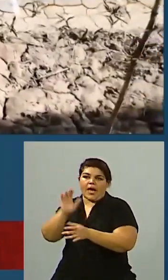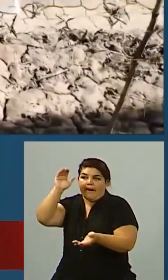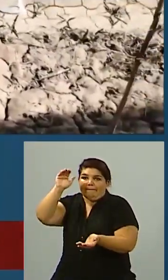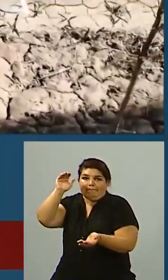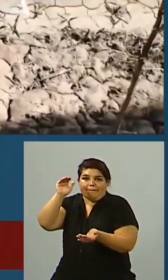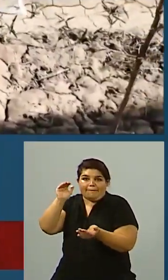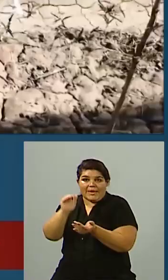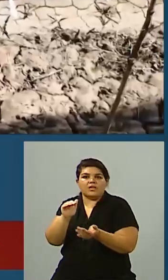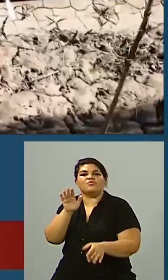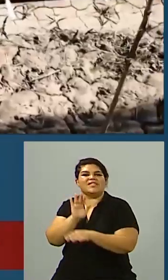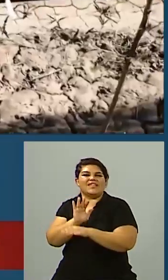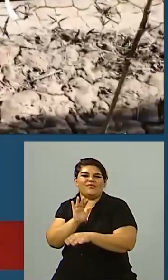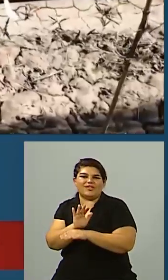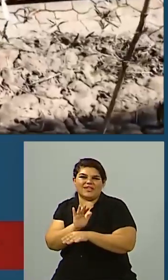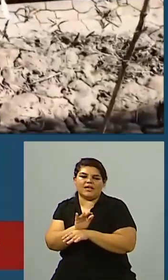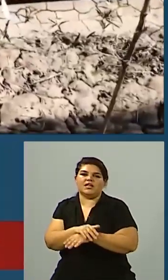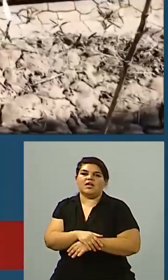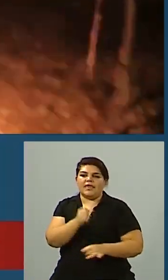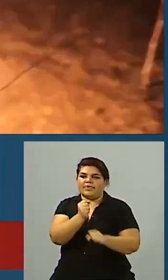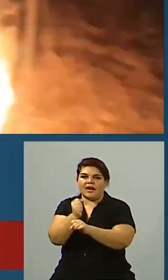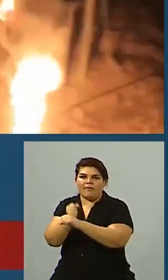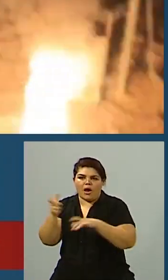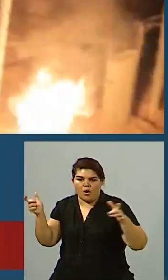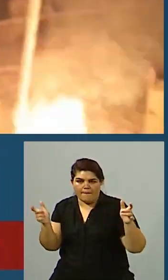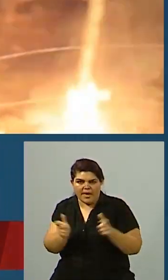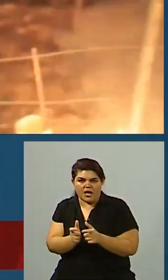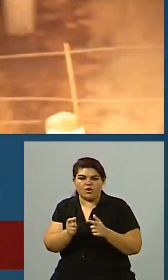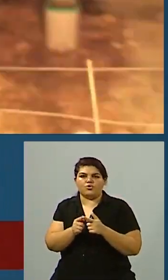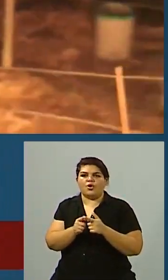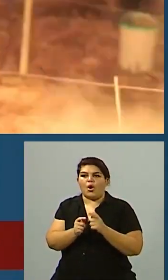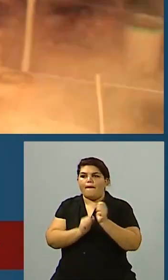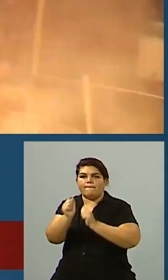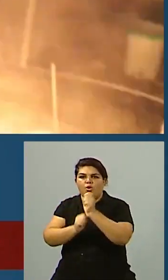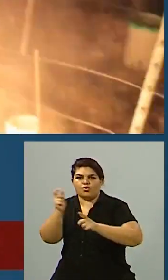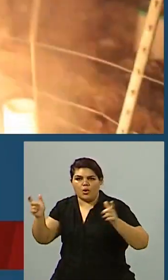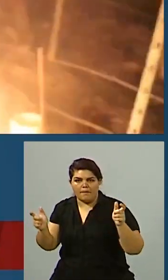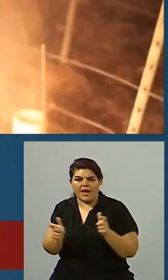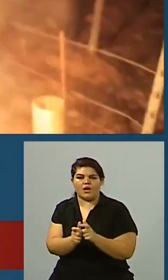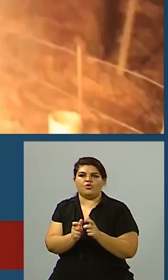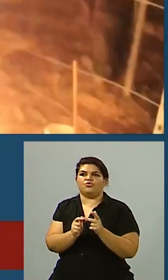facetas que son un poco, es mucho más amplio de solamente pensar en se consumen menos litros de vino.